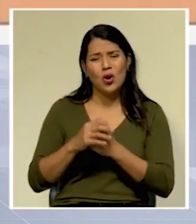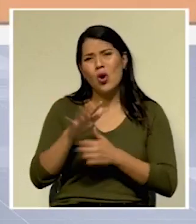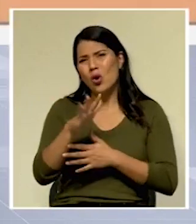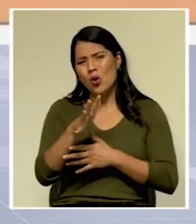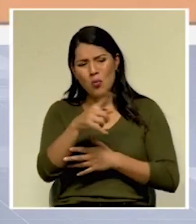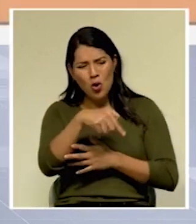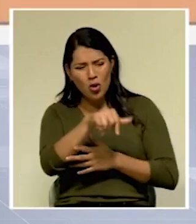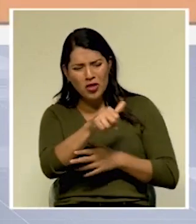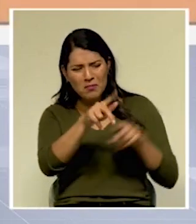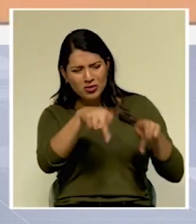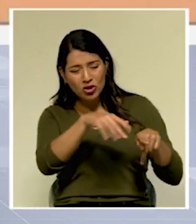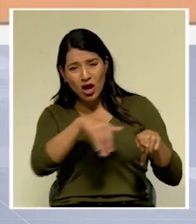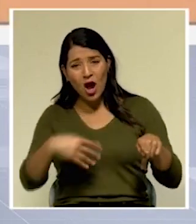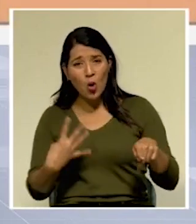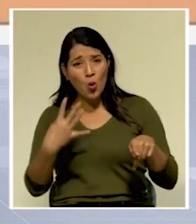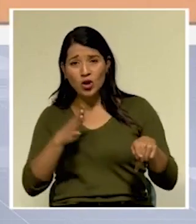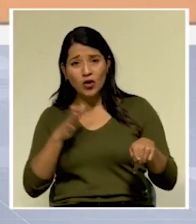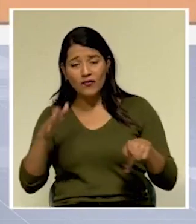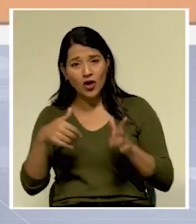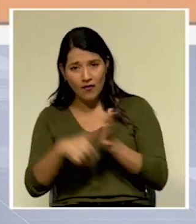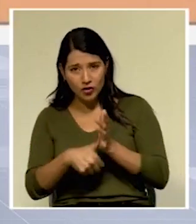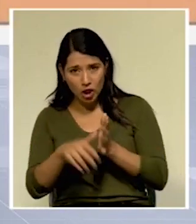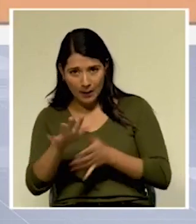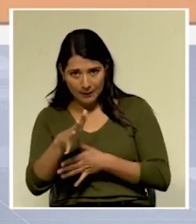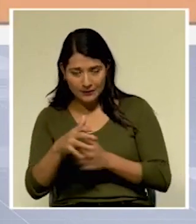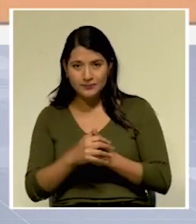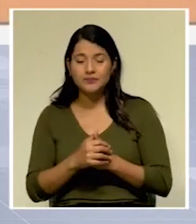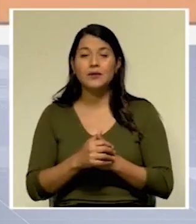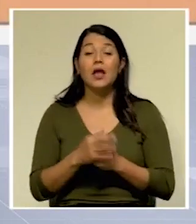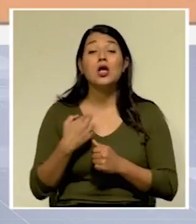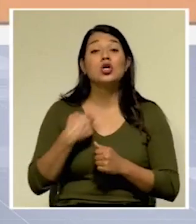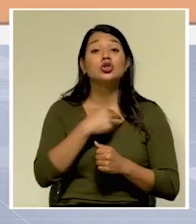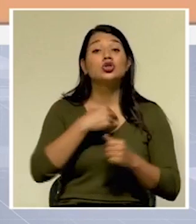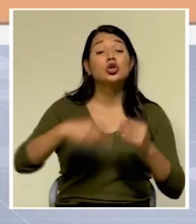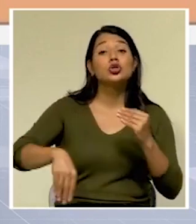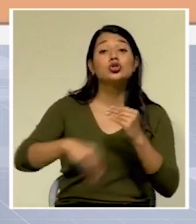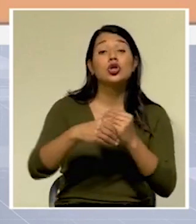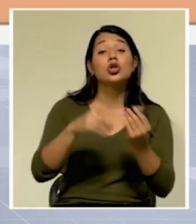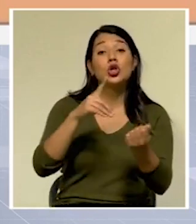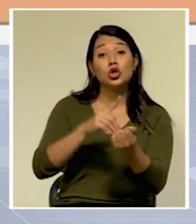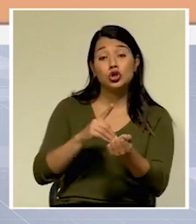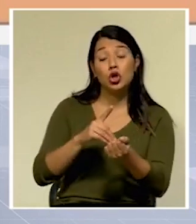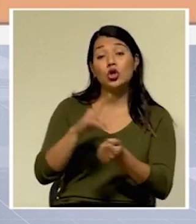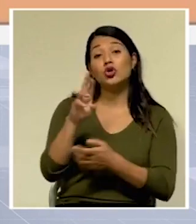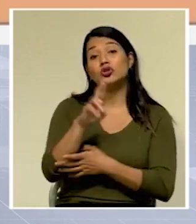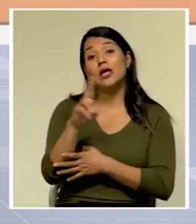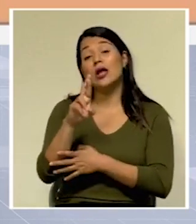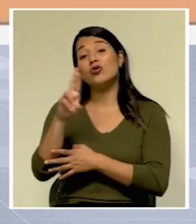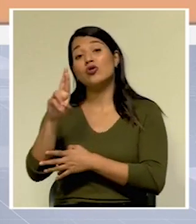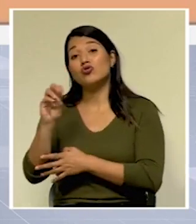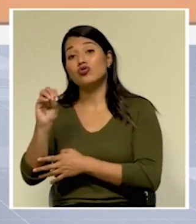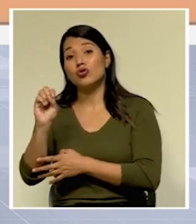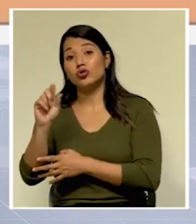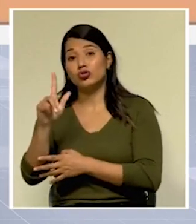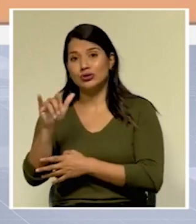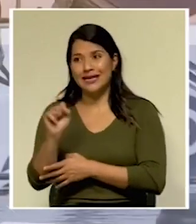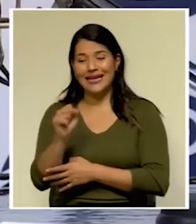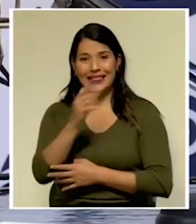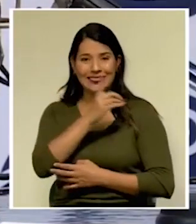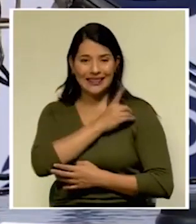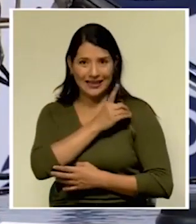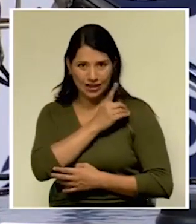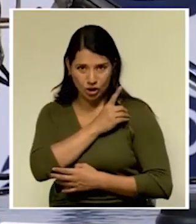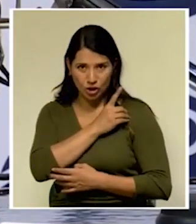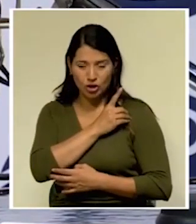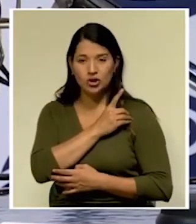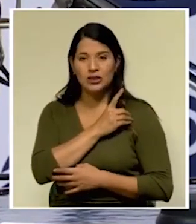personas electoras. Incorporamos en la conversación al doctor Rosay Rosales, director del Observatorio de la Política Nacional,